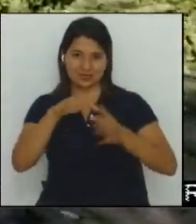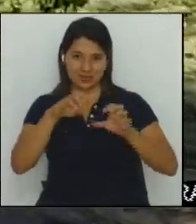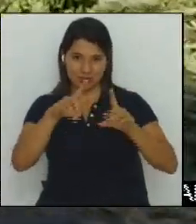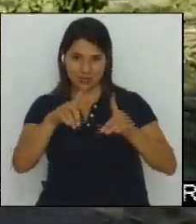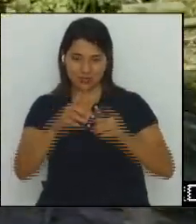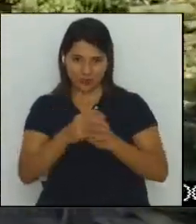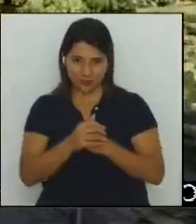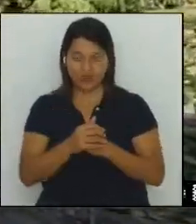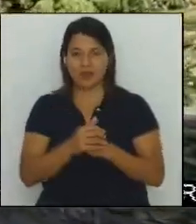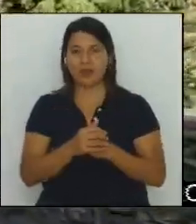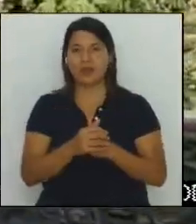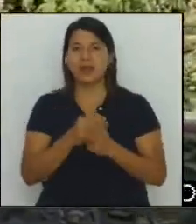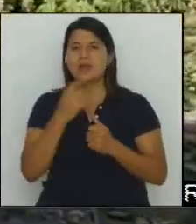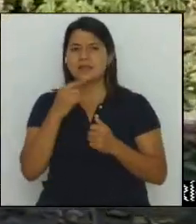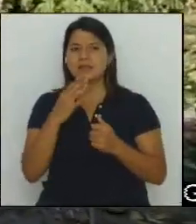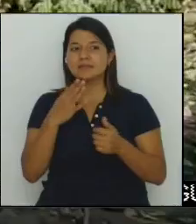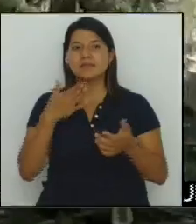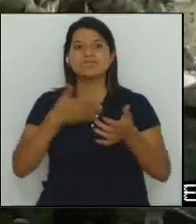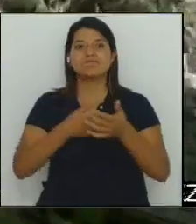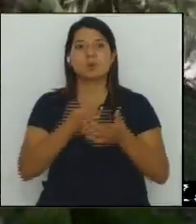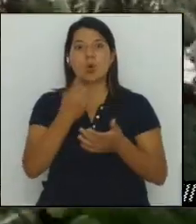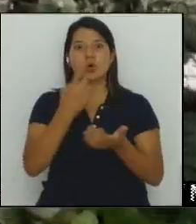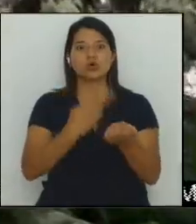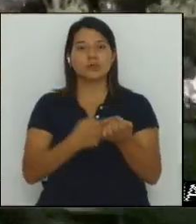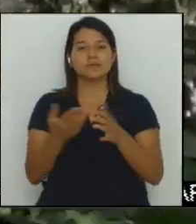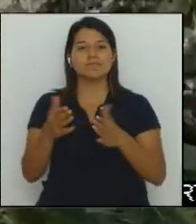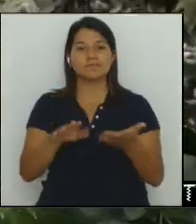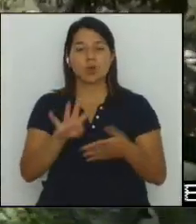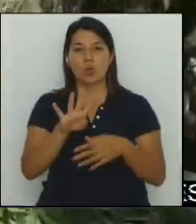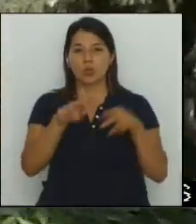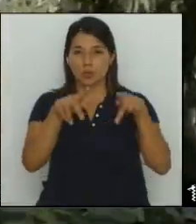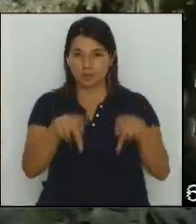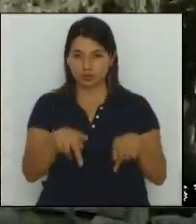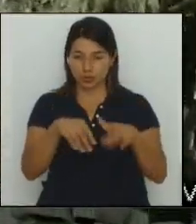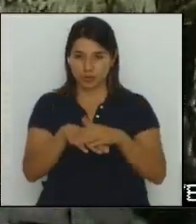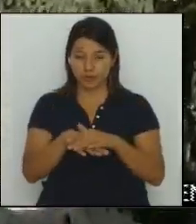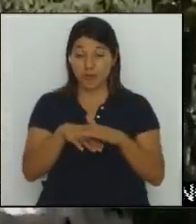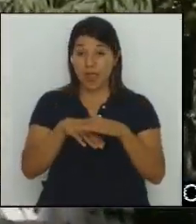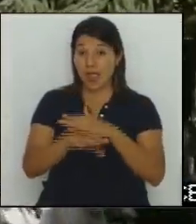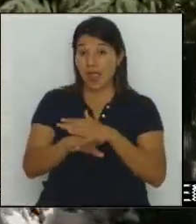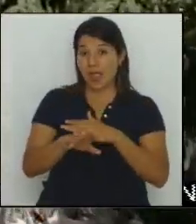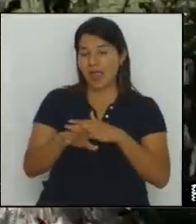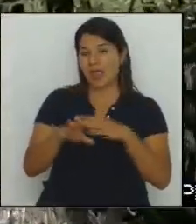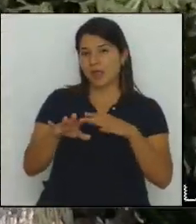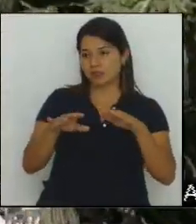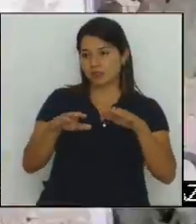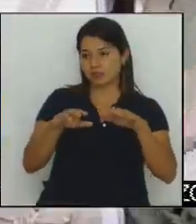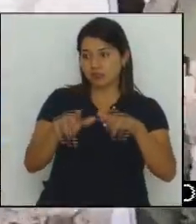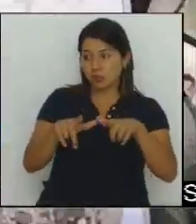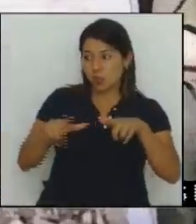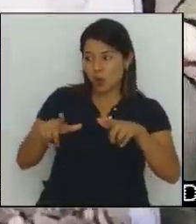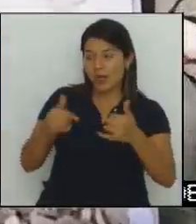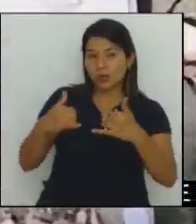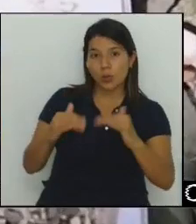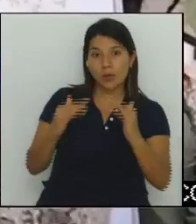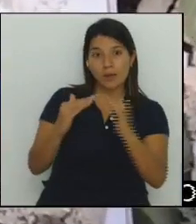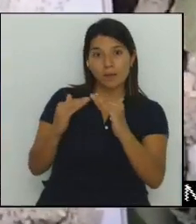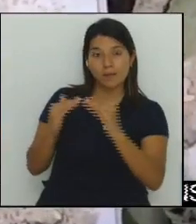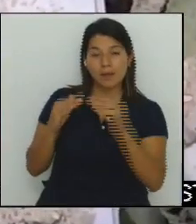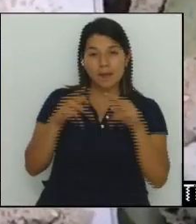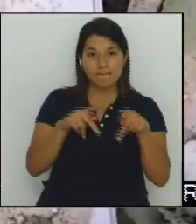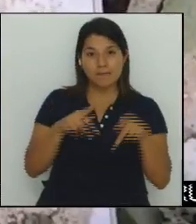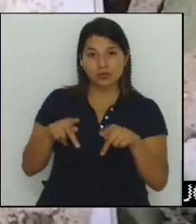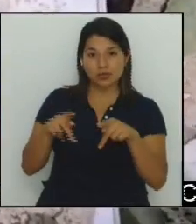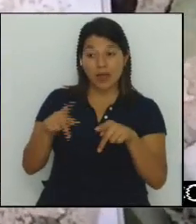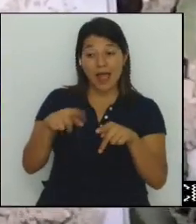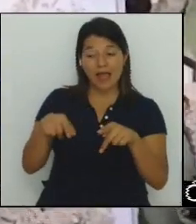matando a 4 personas. En los territorios ocupados, el ministro del Interior, impuesto por Moscú en Lugansk, ha resultado herido en un aparente atentado